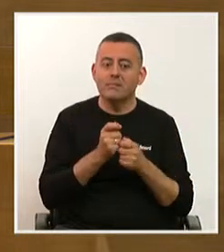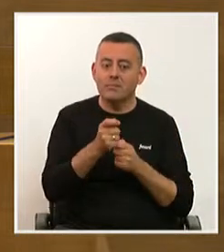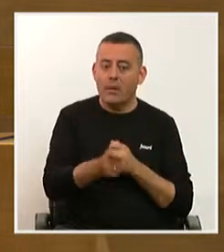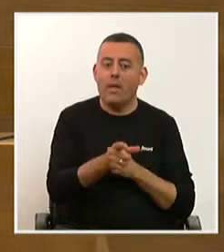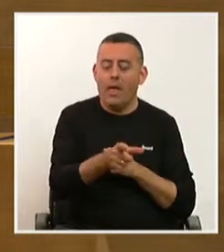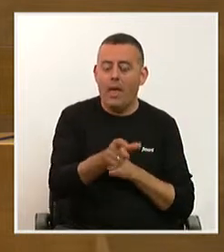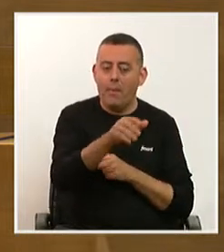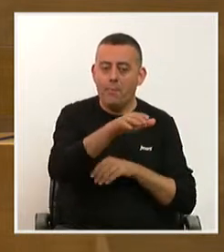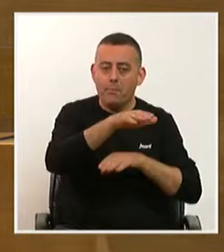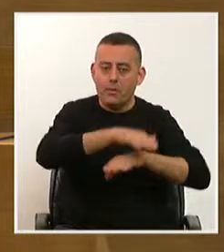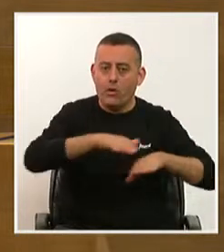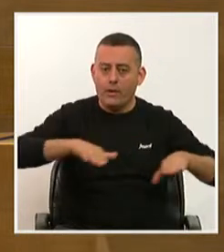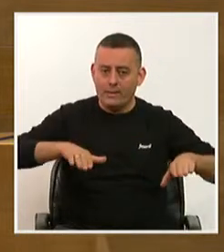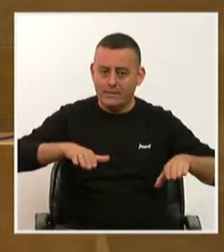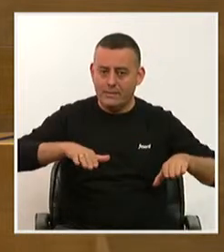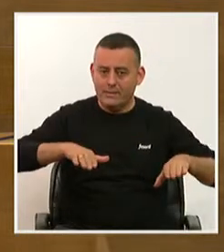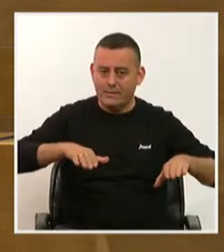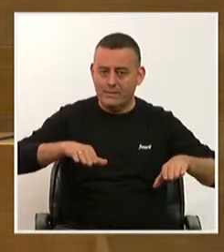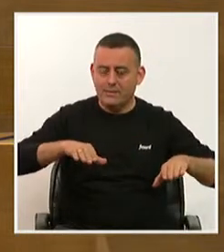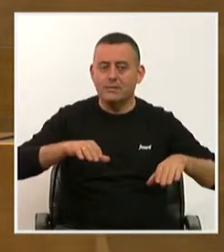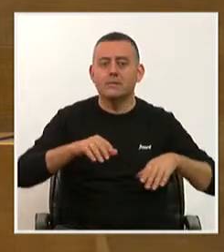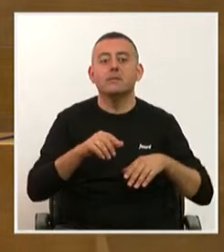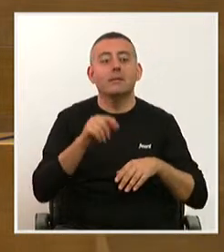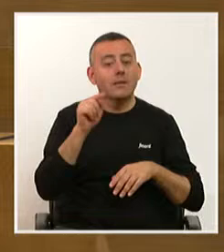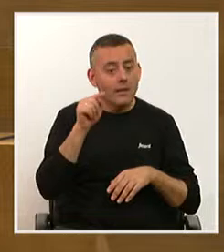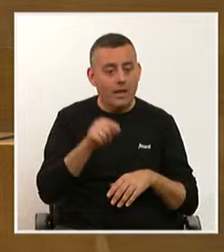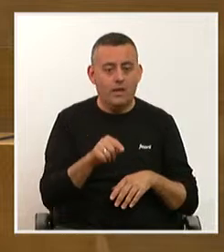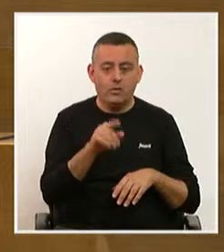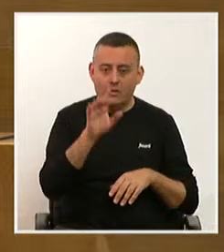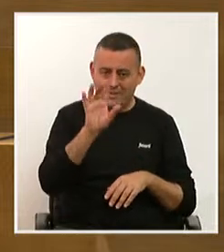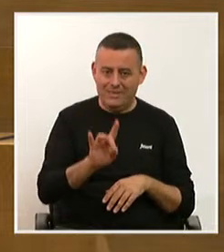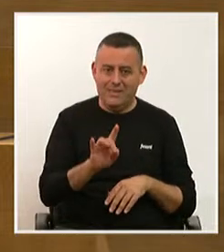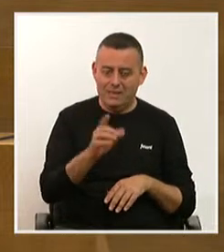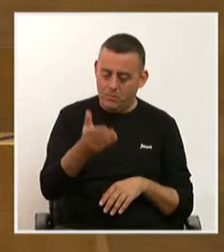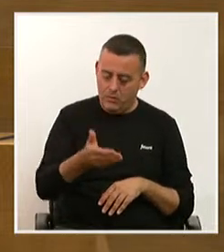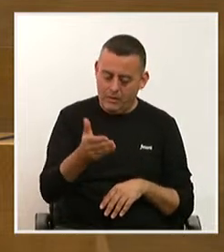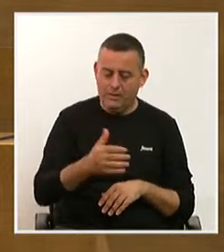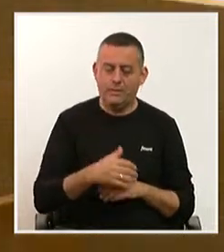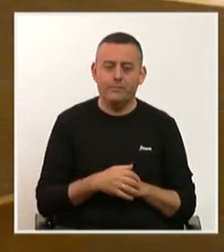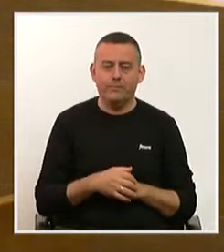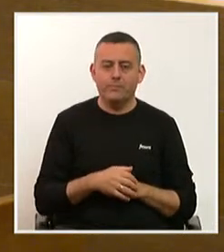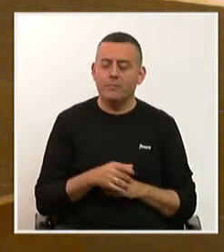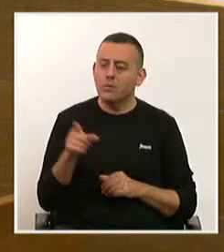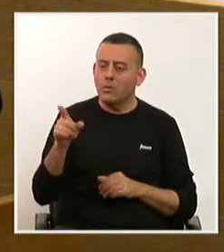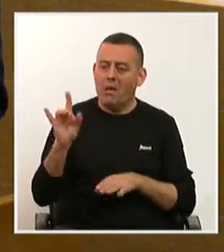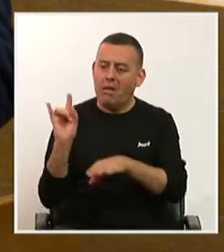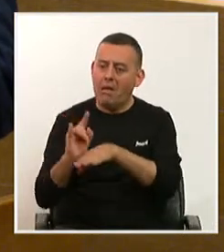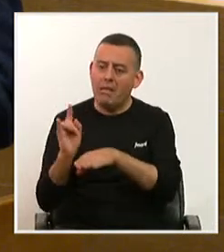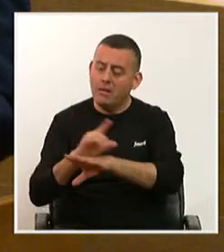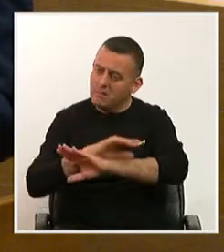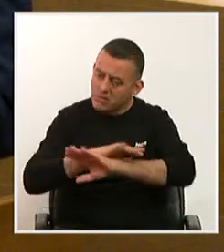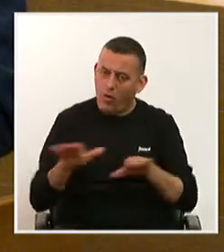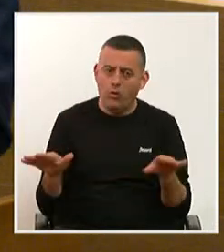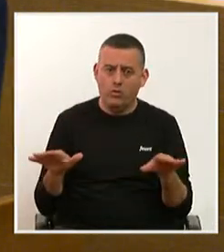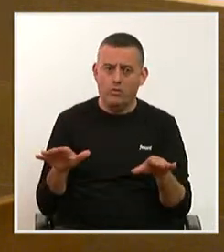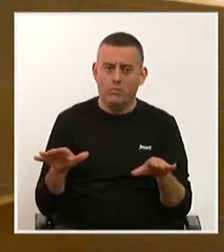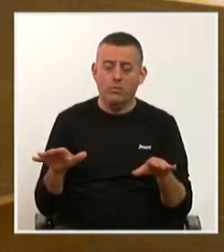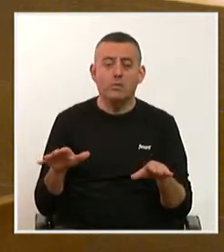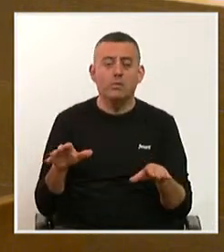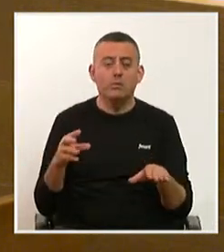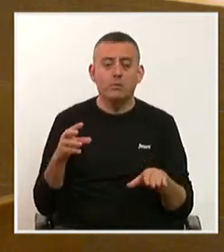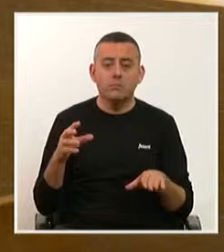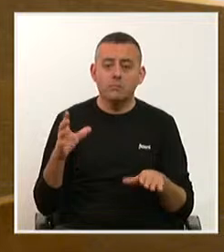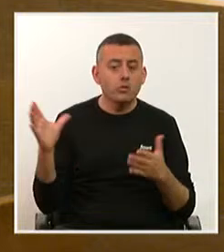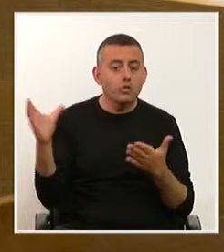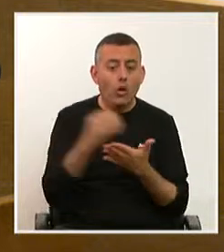interesa Por eso no engañen no mientan más aquí hay una cuestión evidente todos vox y